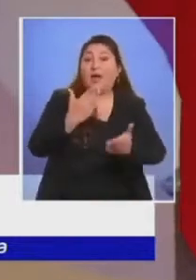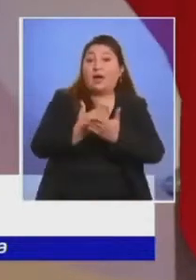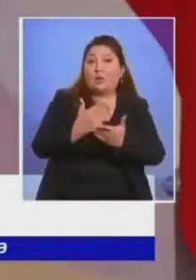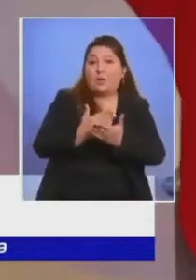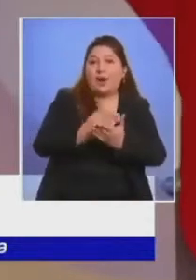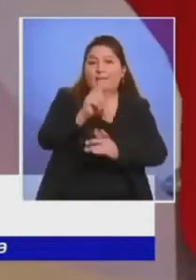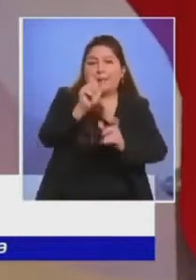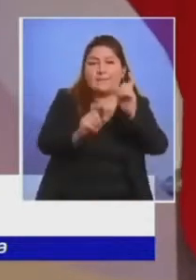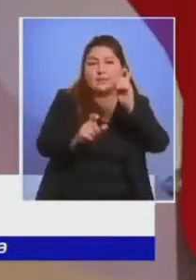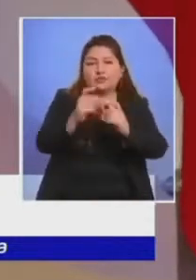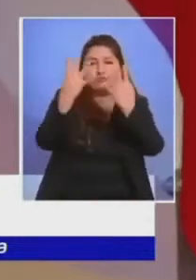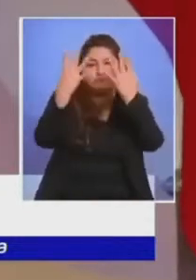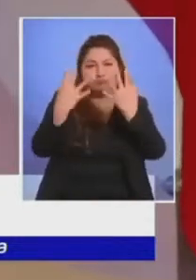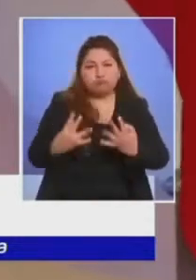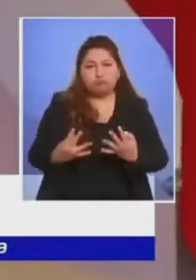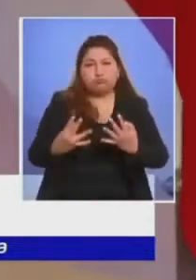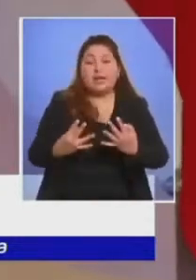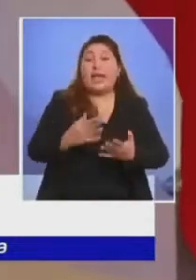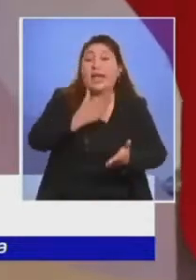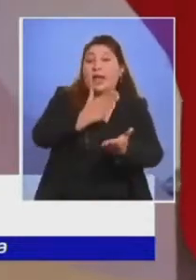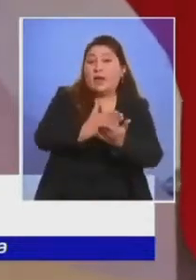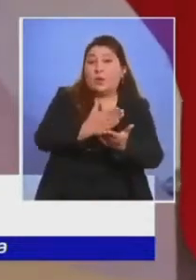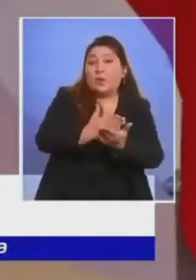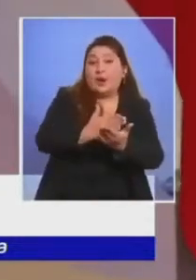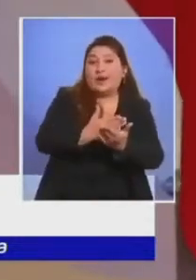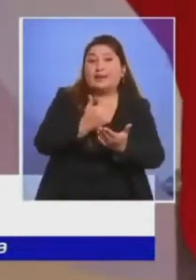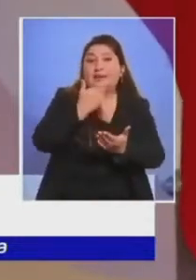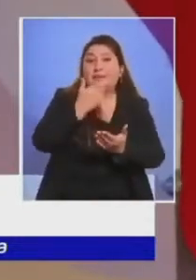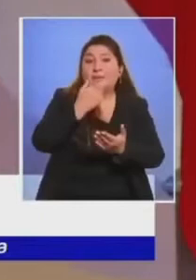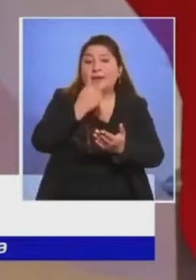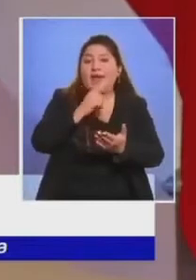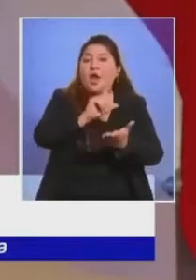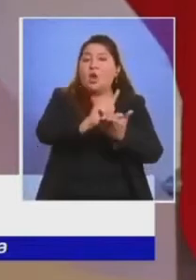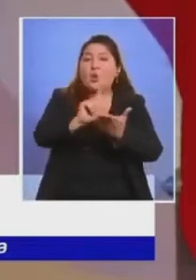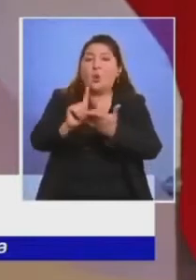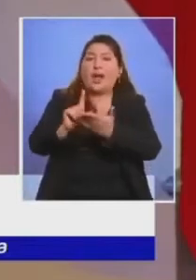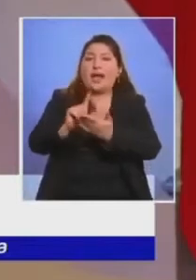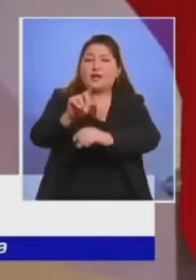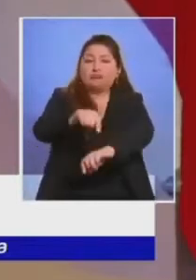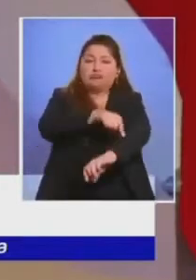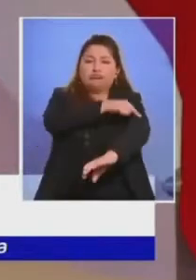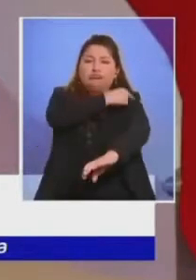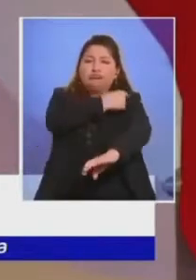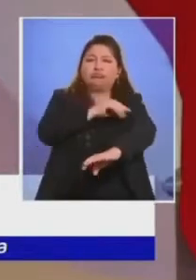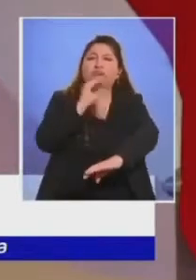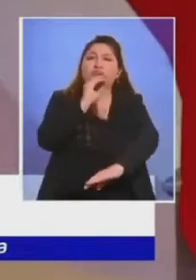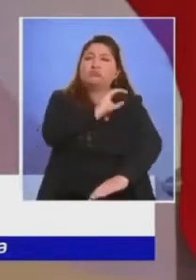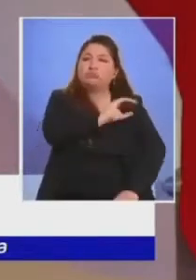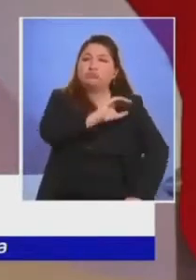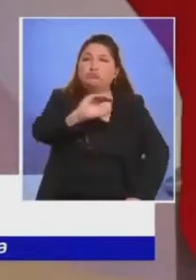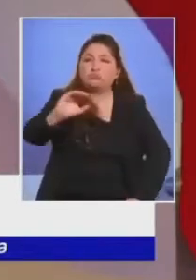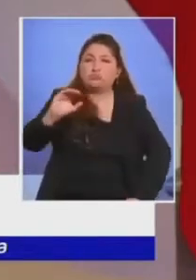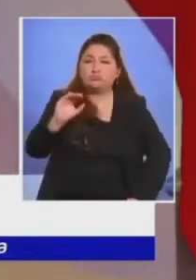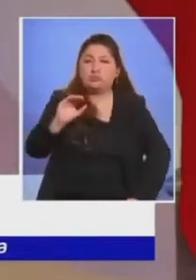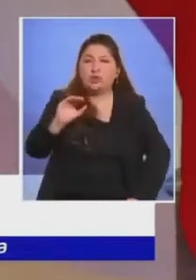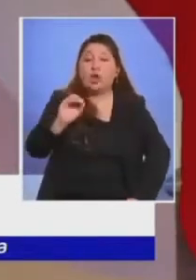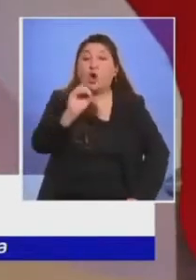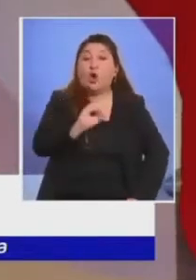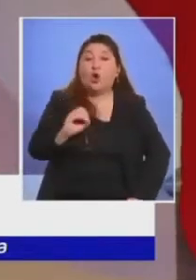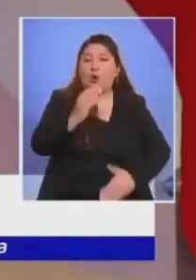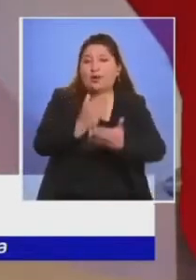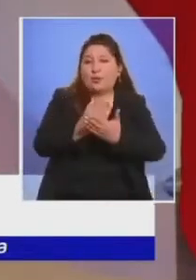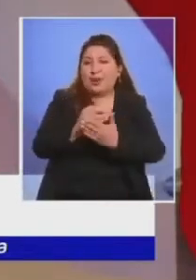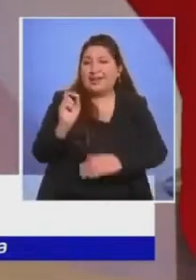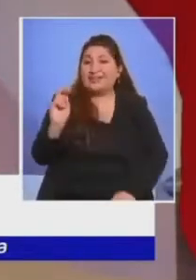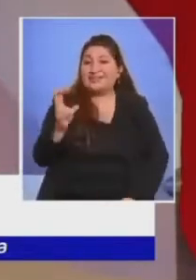privados de libertad, las escuelas para aquellos que se ubican en zonas rurales, unidocentes, o las escuelas de segundas oportunidades. Todo eso tiene que